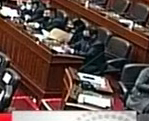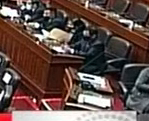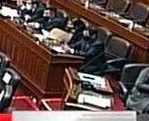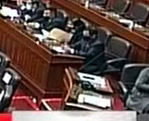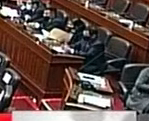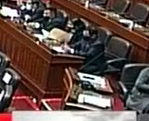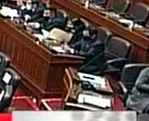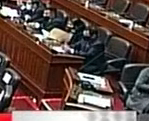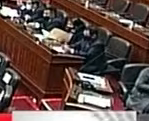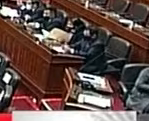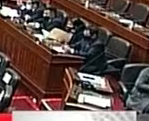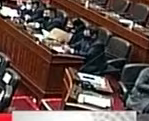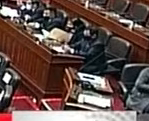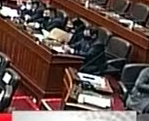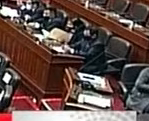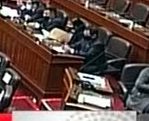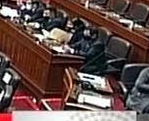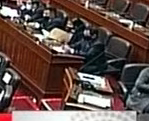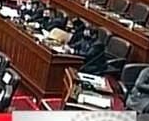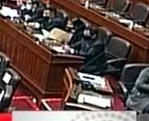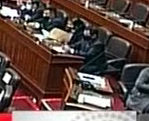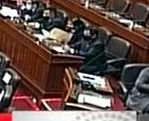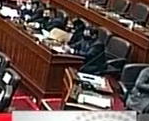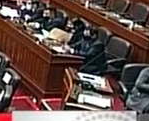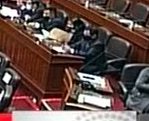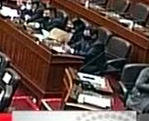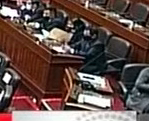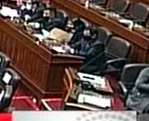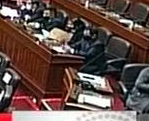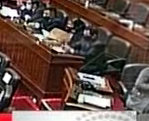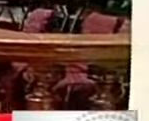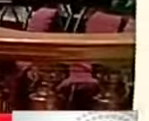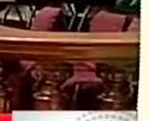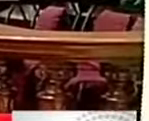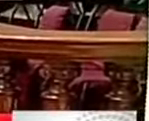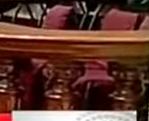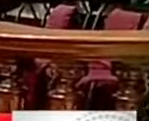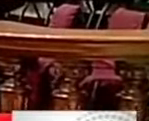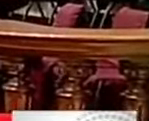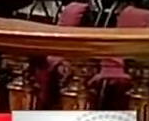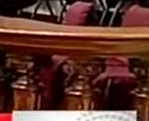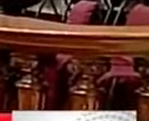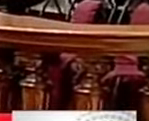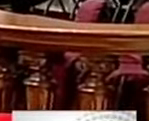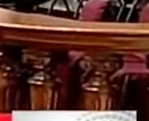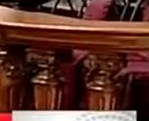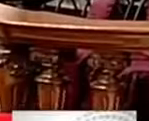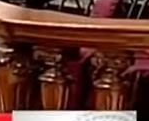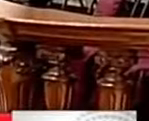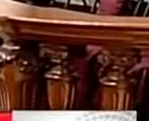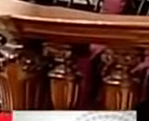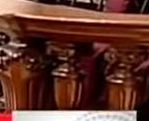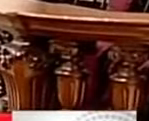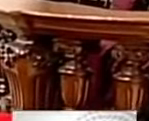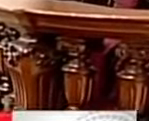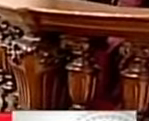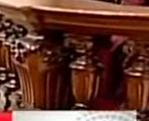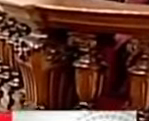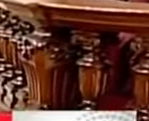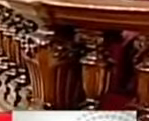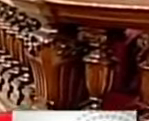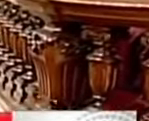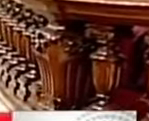¿no?, de sala embajadores la titular de la PCM acompañada del gabinete ministerial y hará